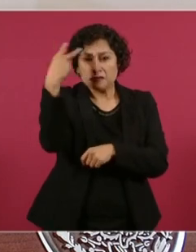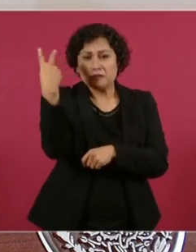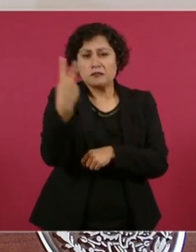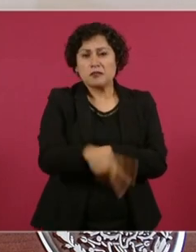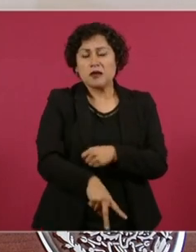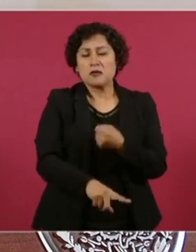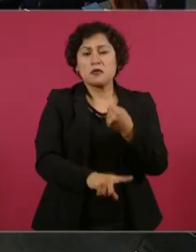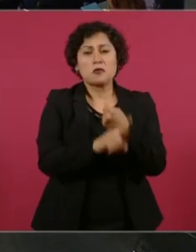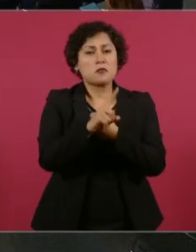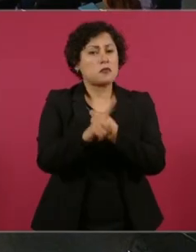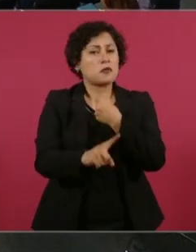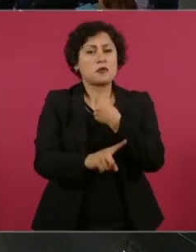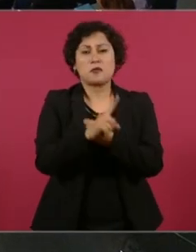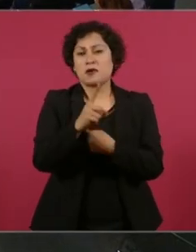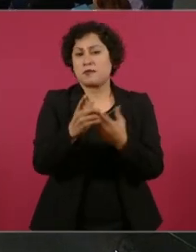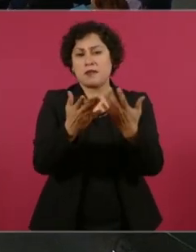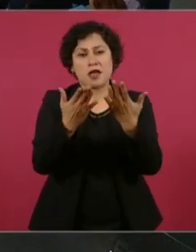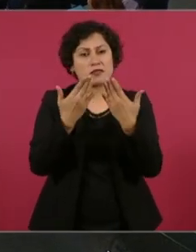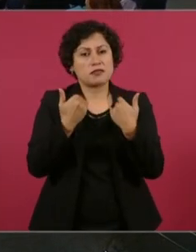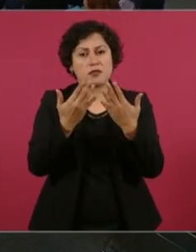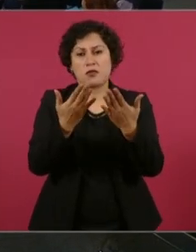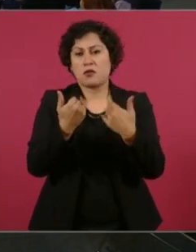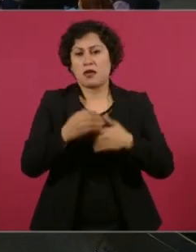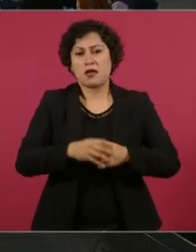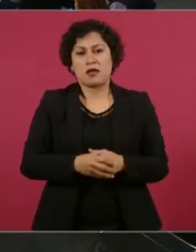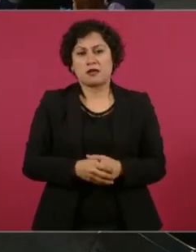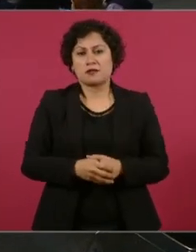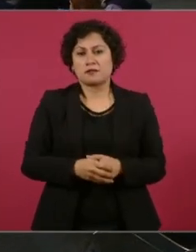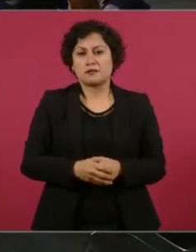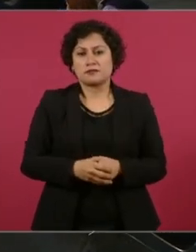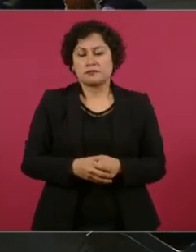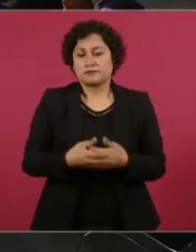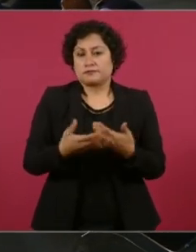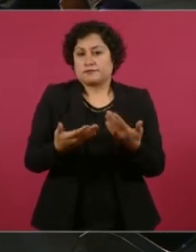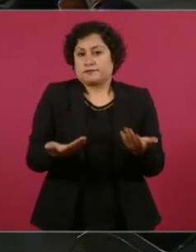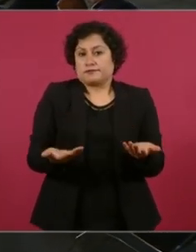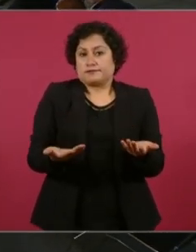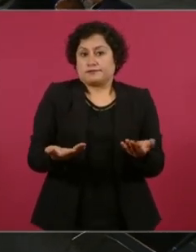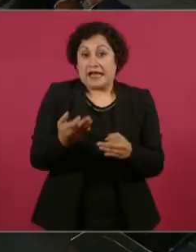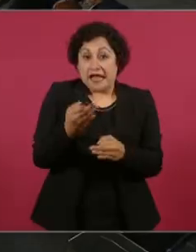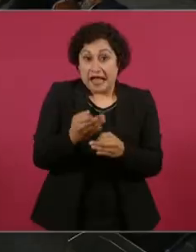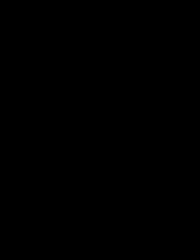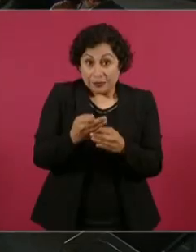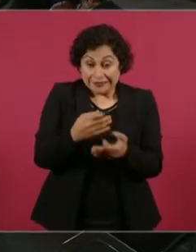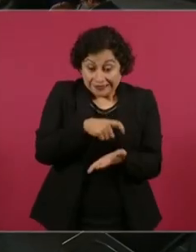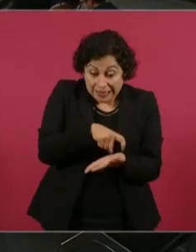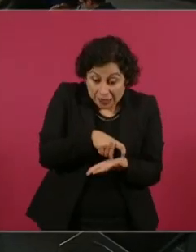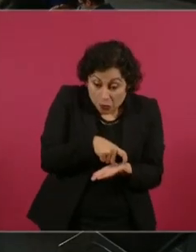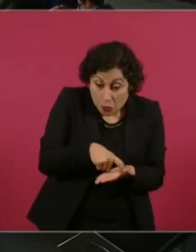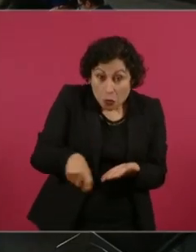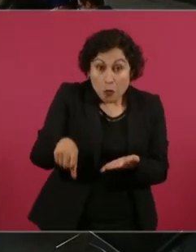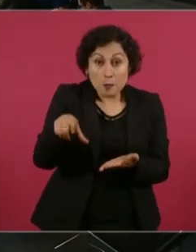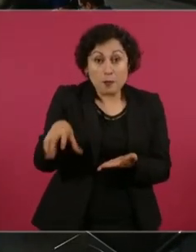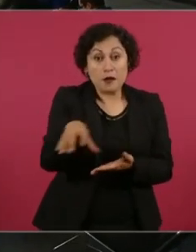de ninguna escasez, y ahora con esto menos.